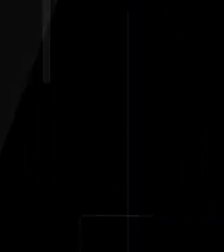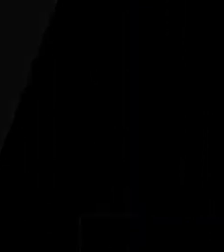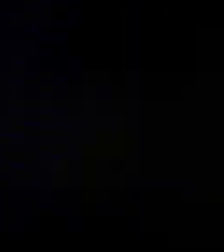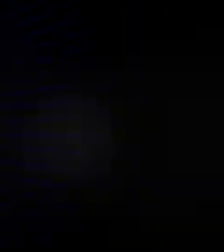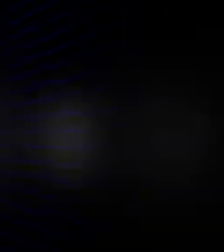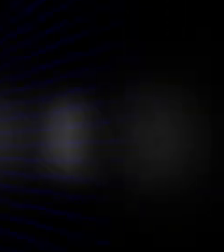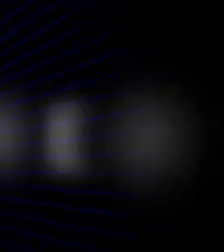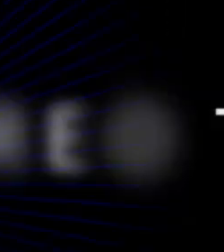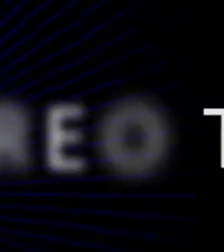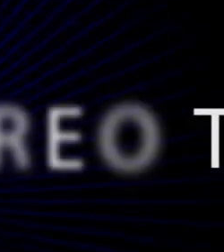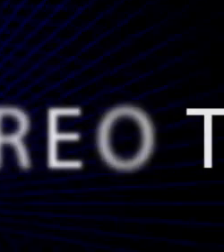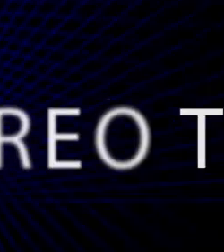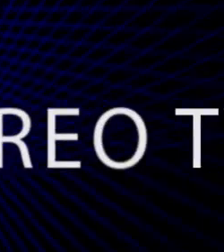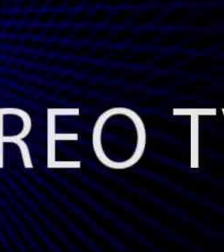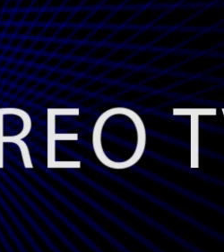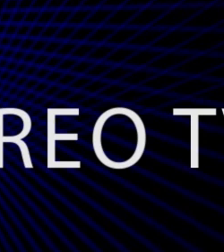¡Gracias!